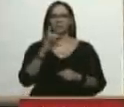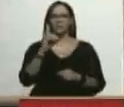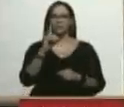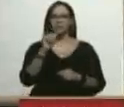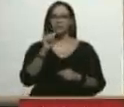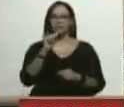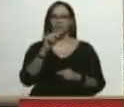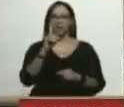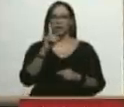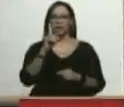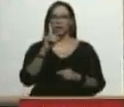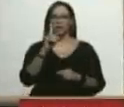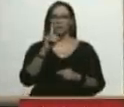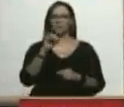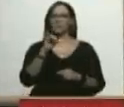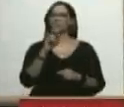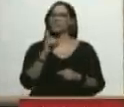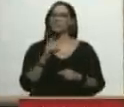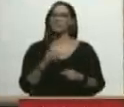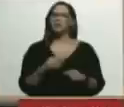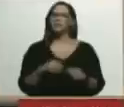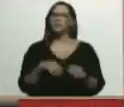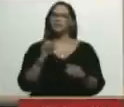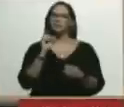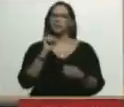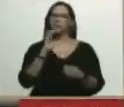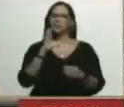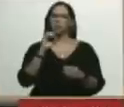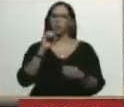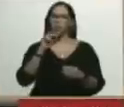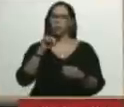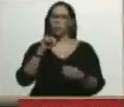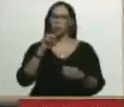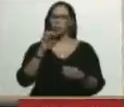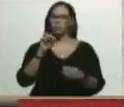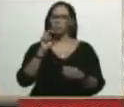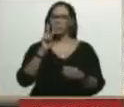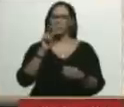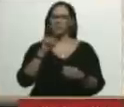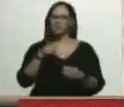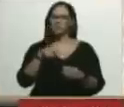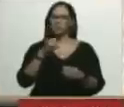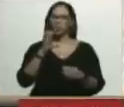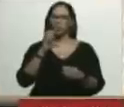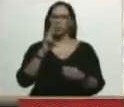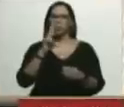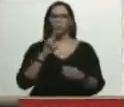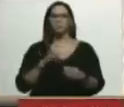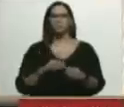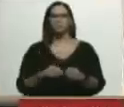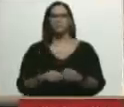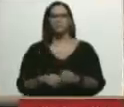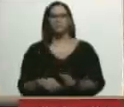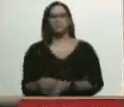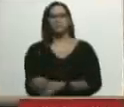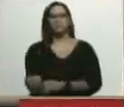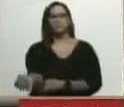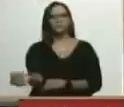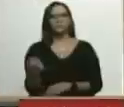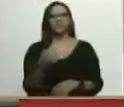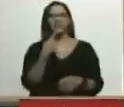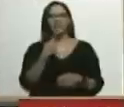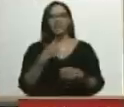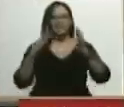punto q arroba piso David q y el y él escribe Y qué dice